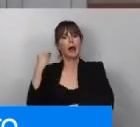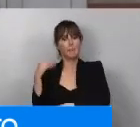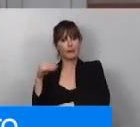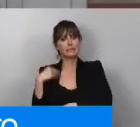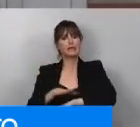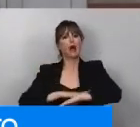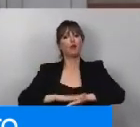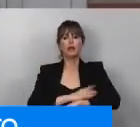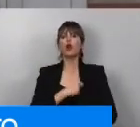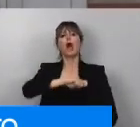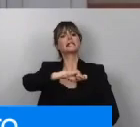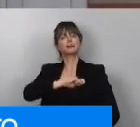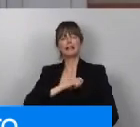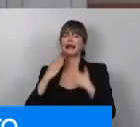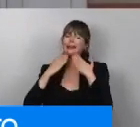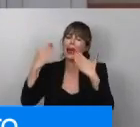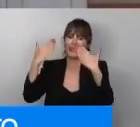gobierno de España